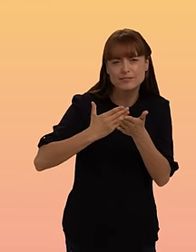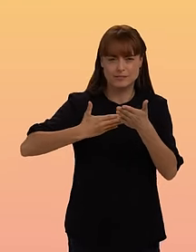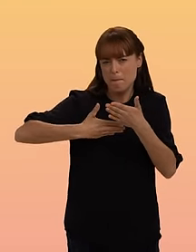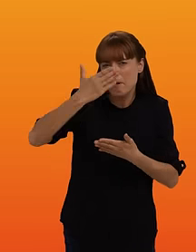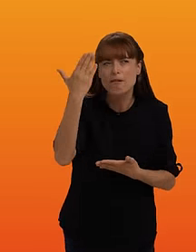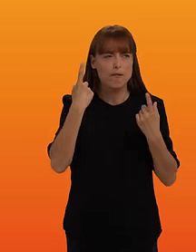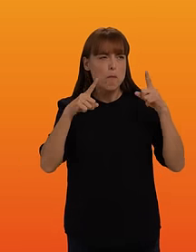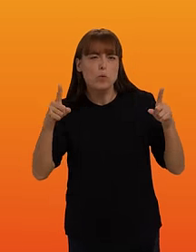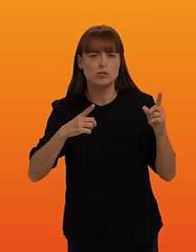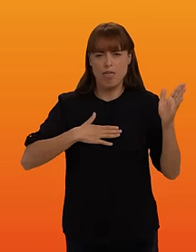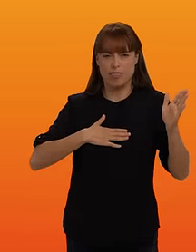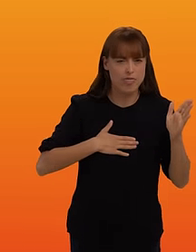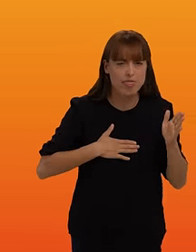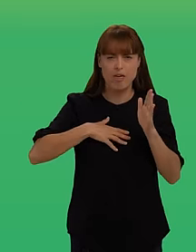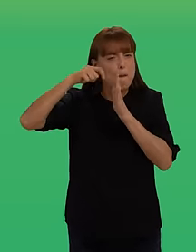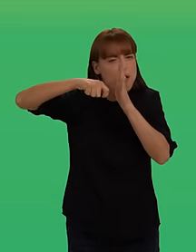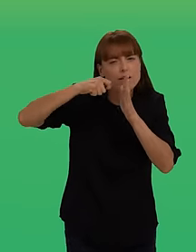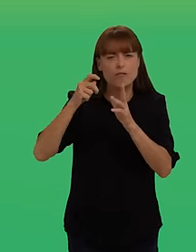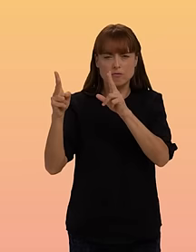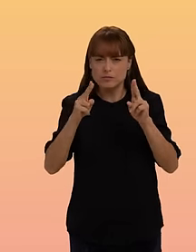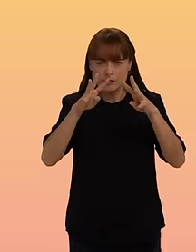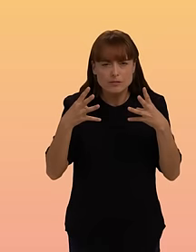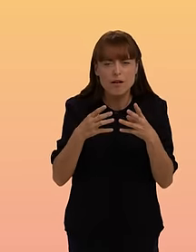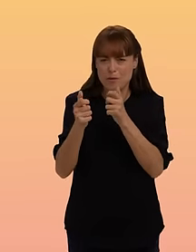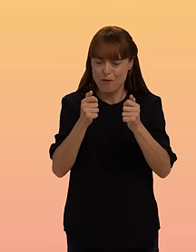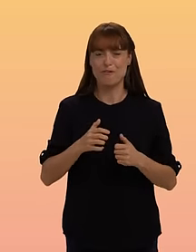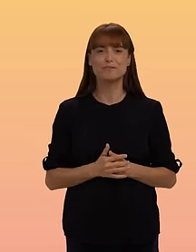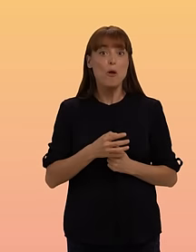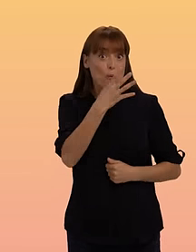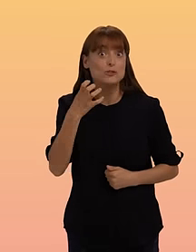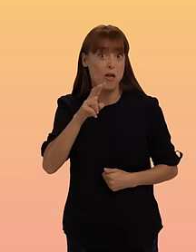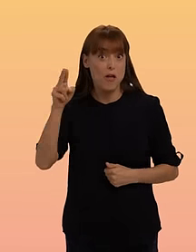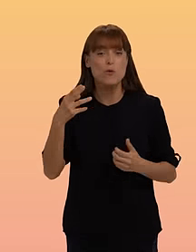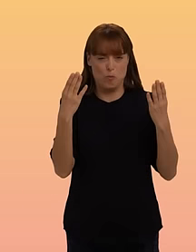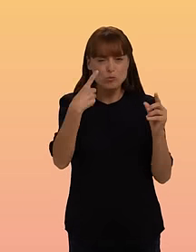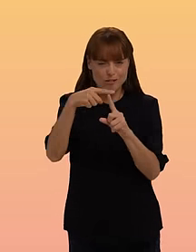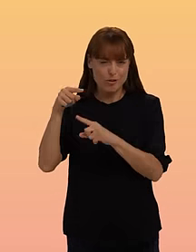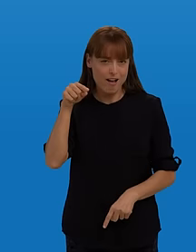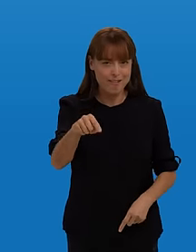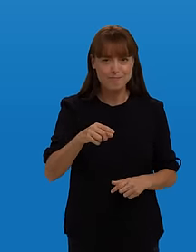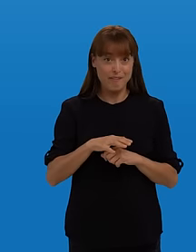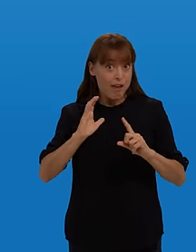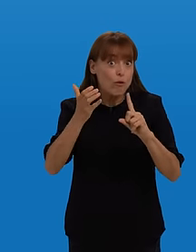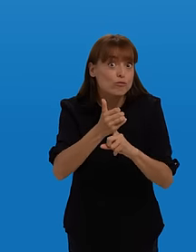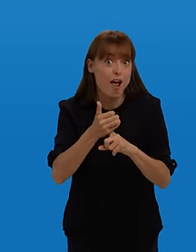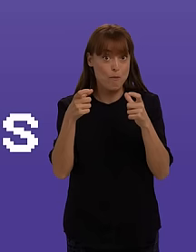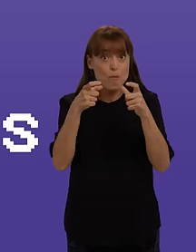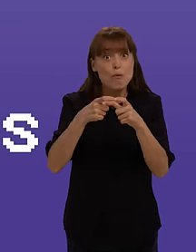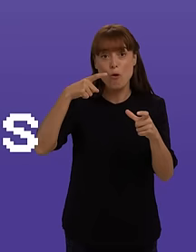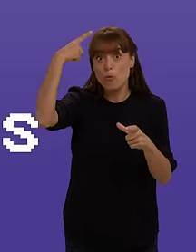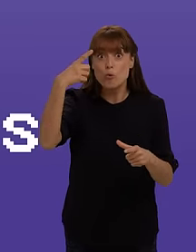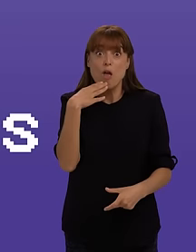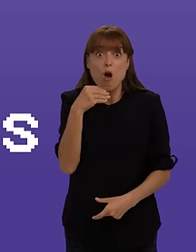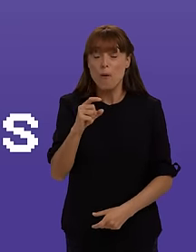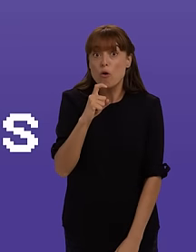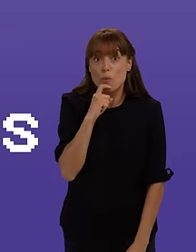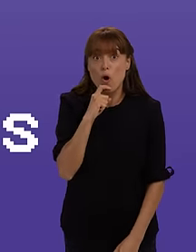conciertos, danza, música, películas y series online, videojuegos. 400 euros dan para mucho. Consigue tu bono cultural en